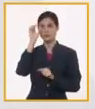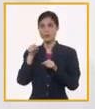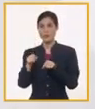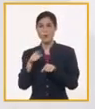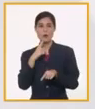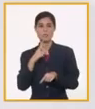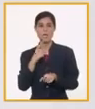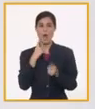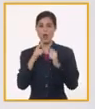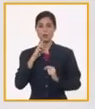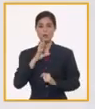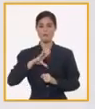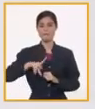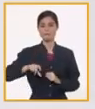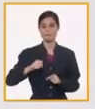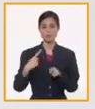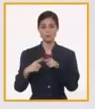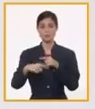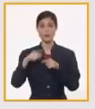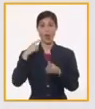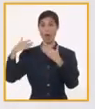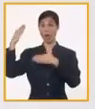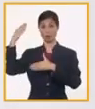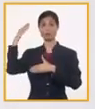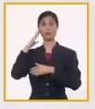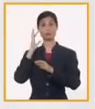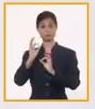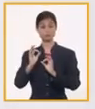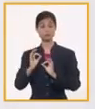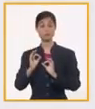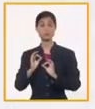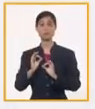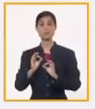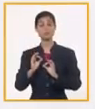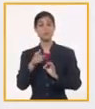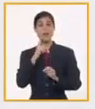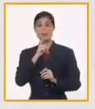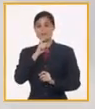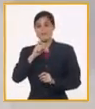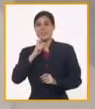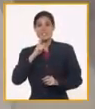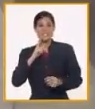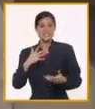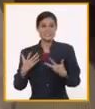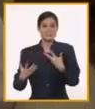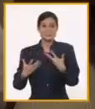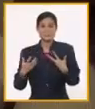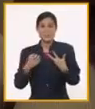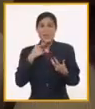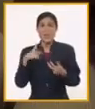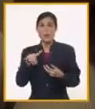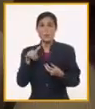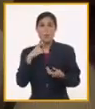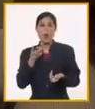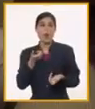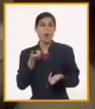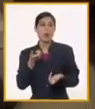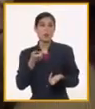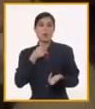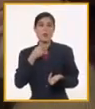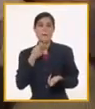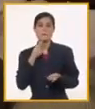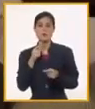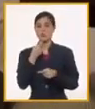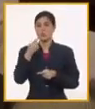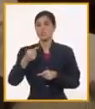a robar ahí, después le ponían difícil la situación al dueño del negocio. Mire, usted falló